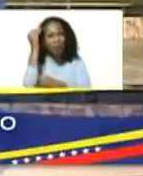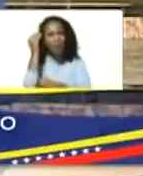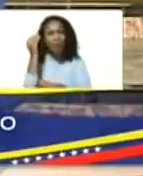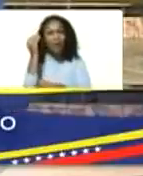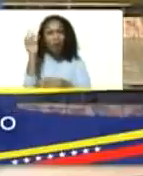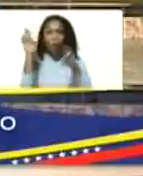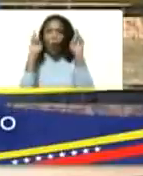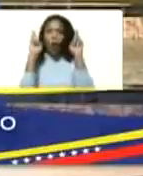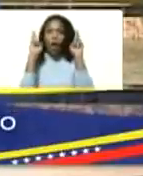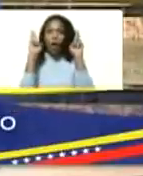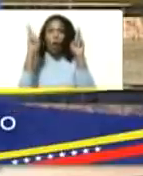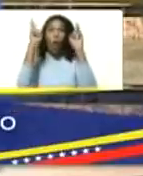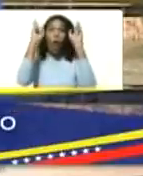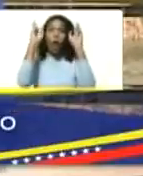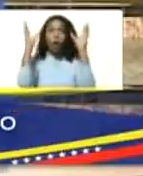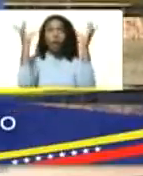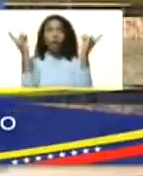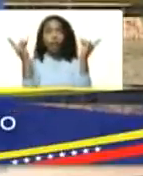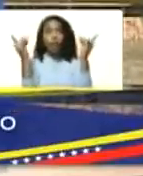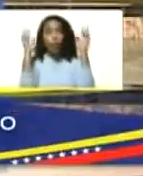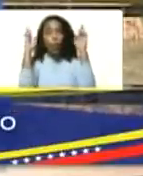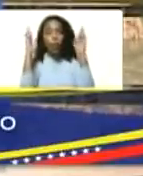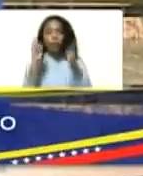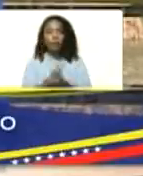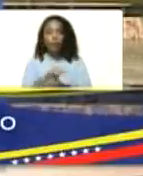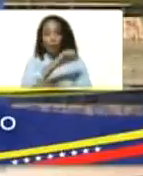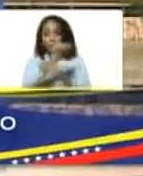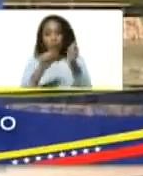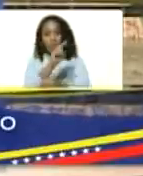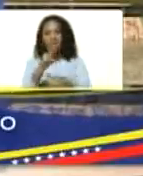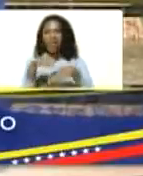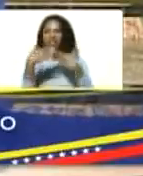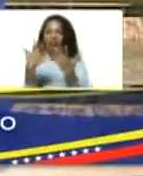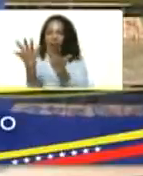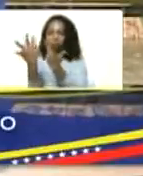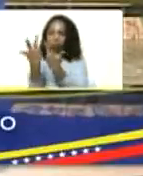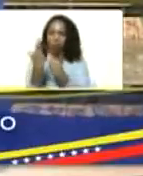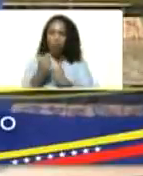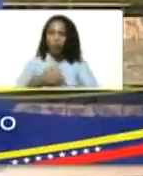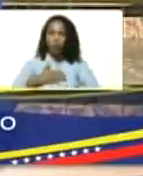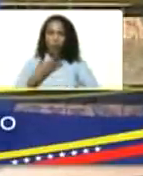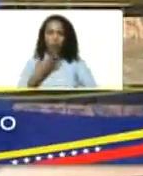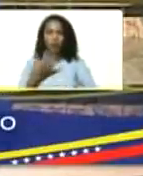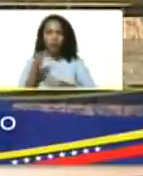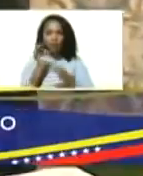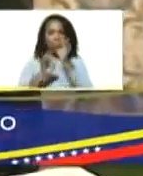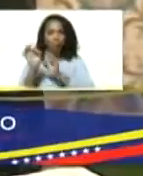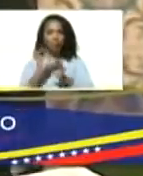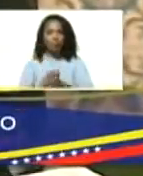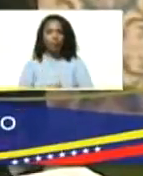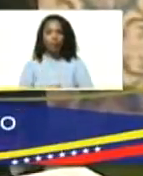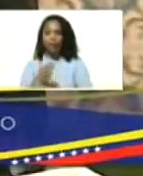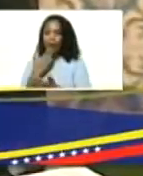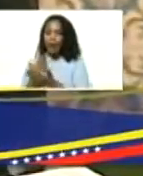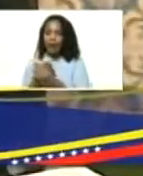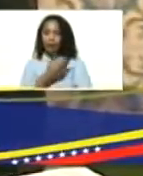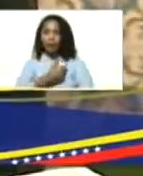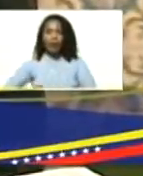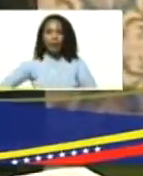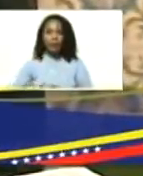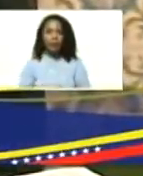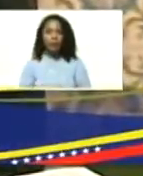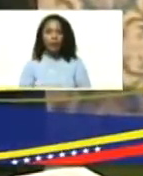instalados a la vicepresidenta que me puede comentar de este efecto búmeran por favor gracias presidente